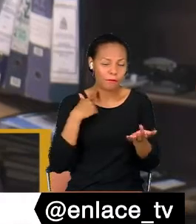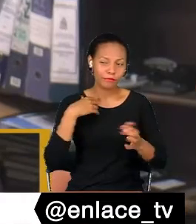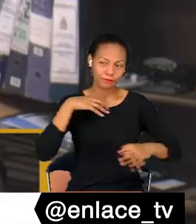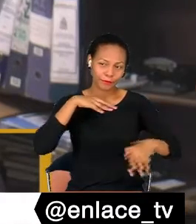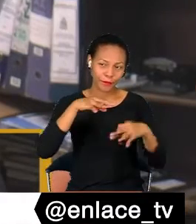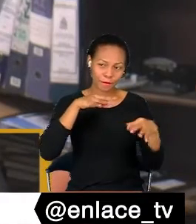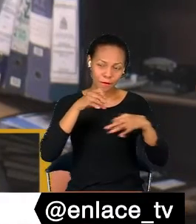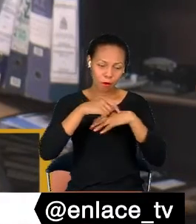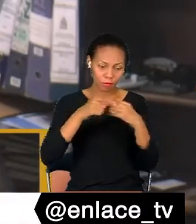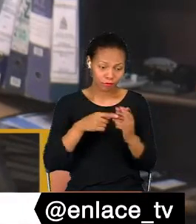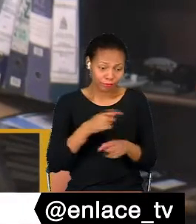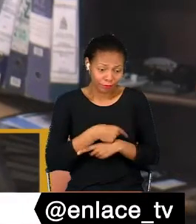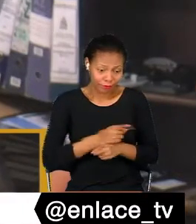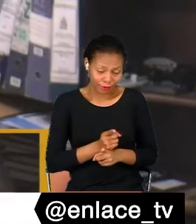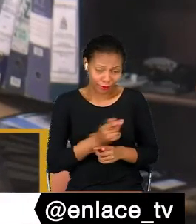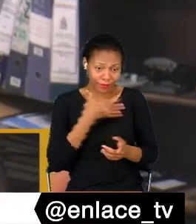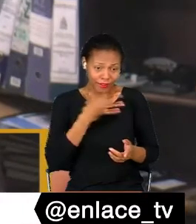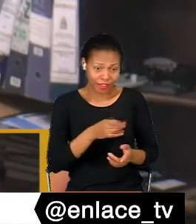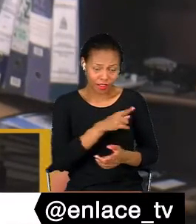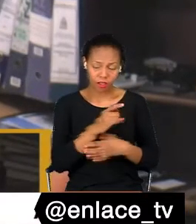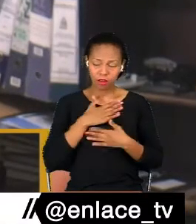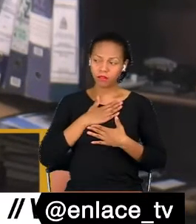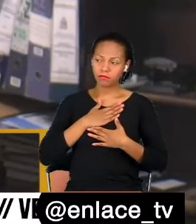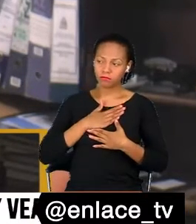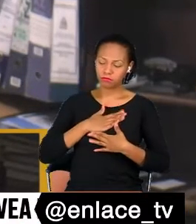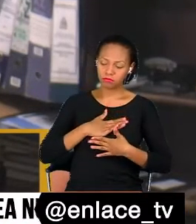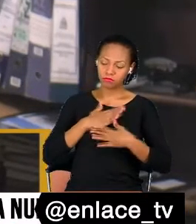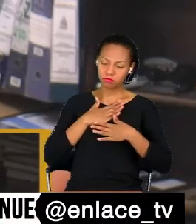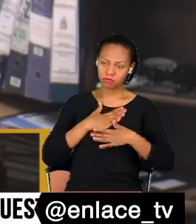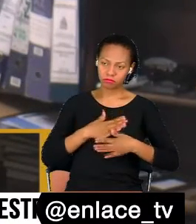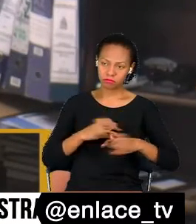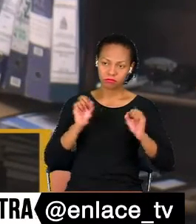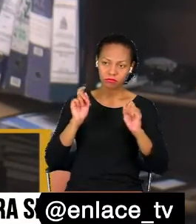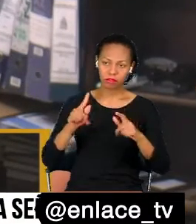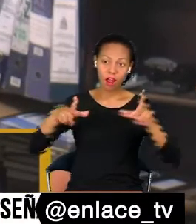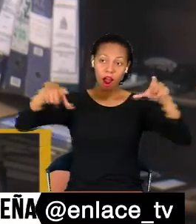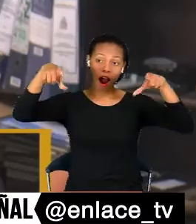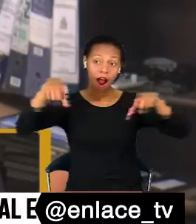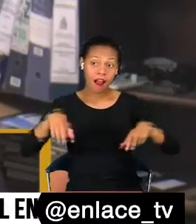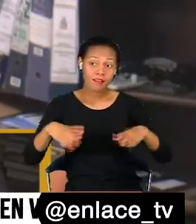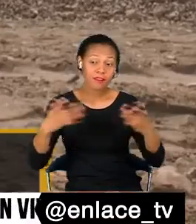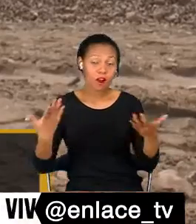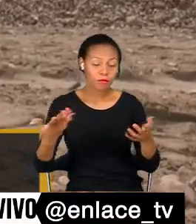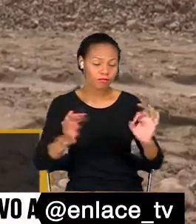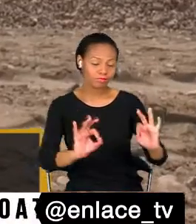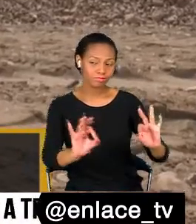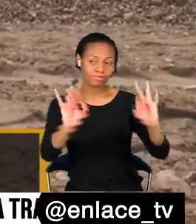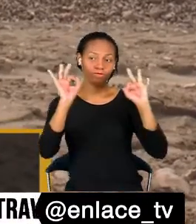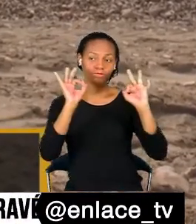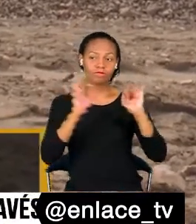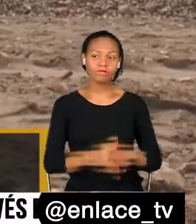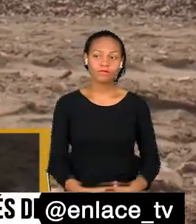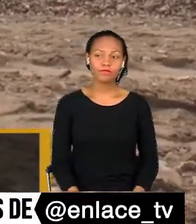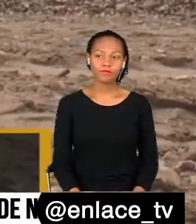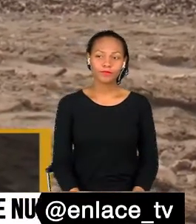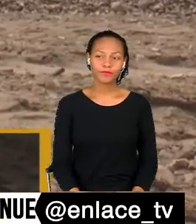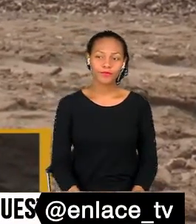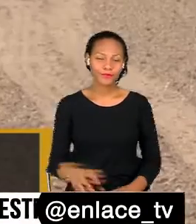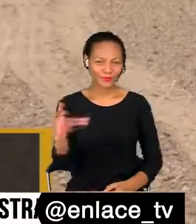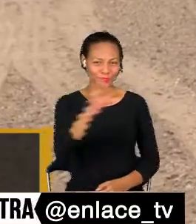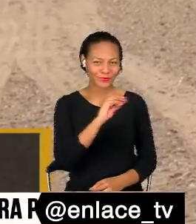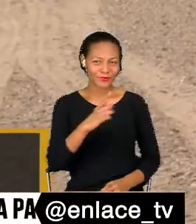esos compromisos y dándoles la tranquilidad que las canchas les van a quedar en unas muy buenas condiciones. Como se recordará, líderes de esta